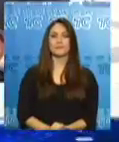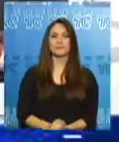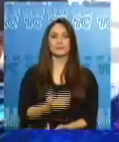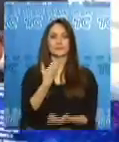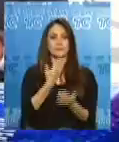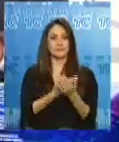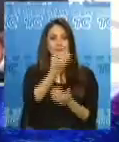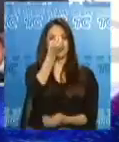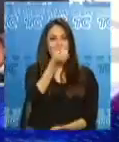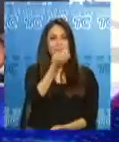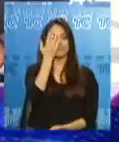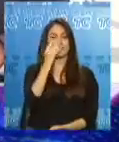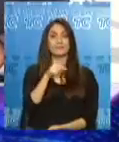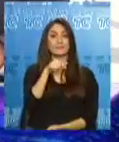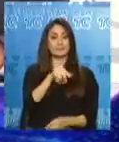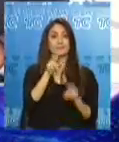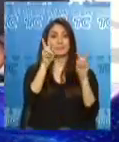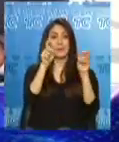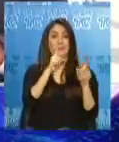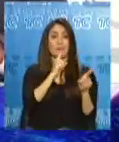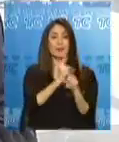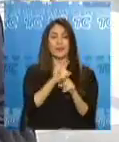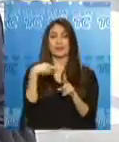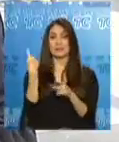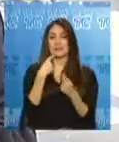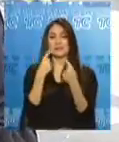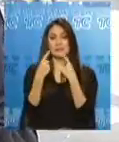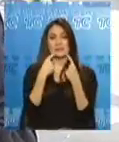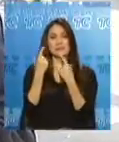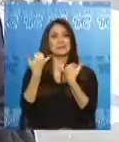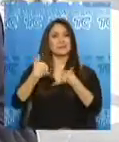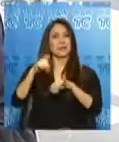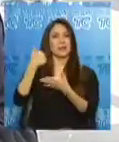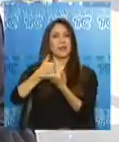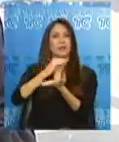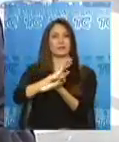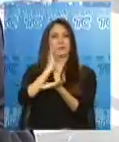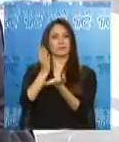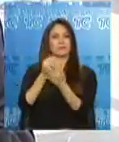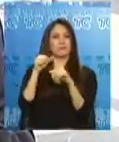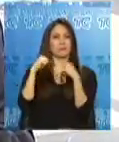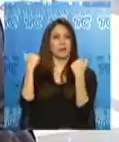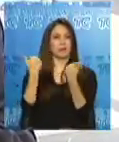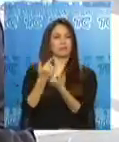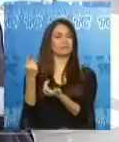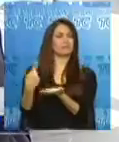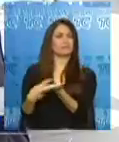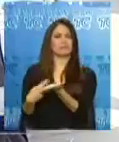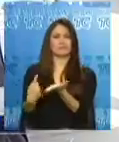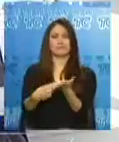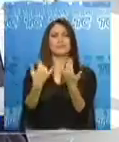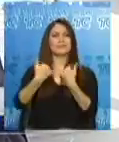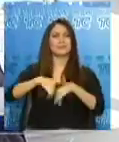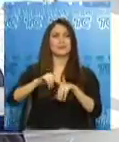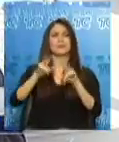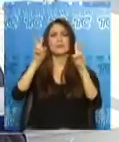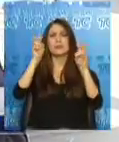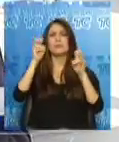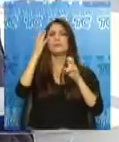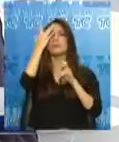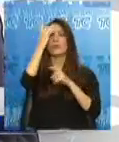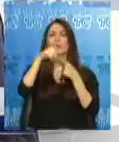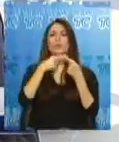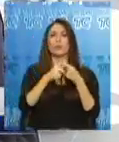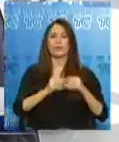Gracias, buenos días. Uno de los temas que sigue siendo materia de discusión y de debate a nivel nacional es el contenido del proyecto de ley para combatir la